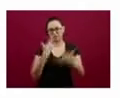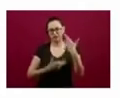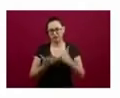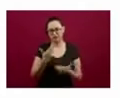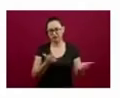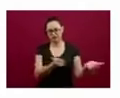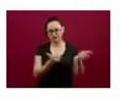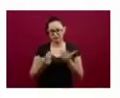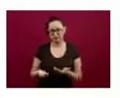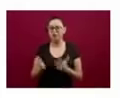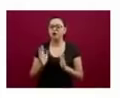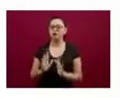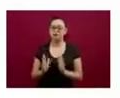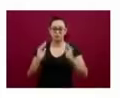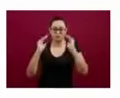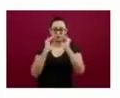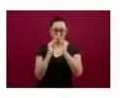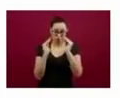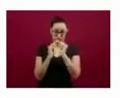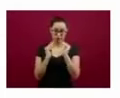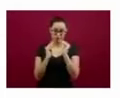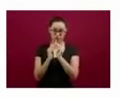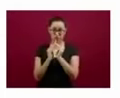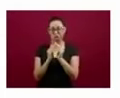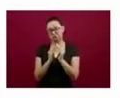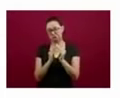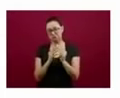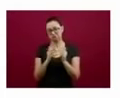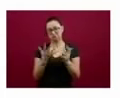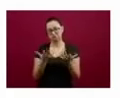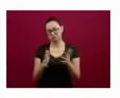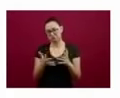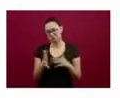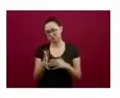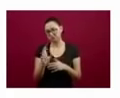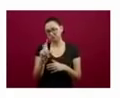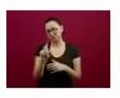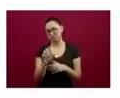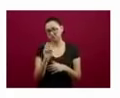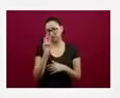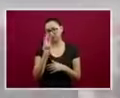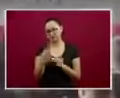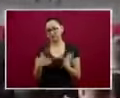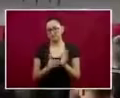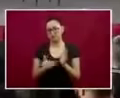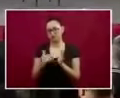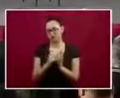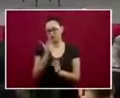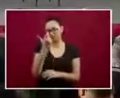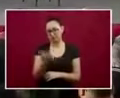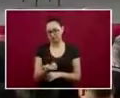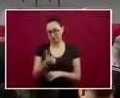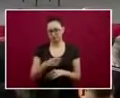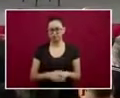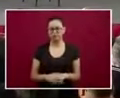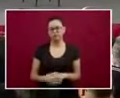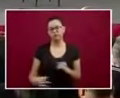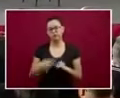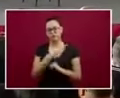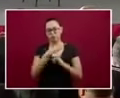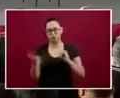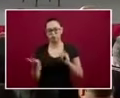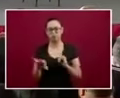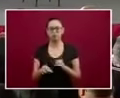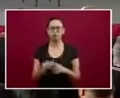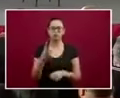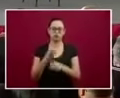se le puede consultar a los anteriores titulares. Había una normatividad en la que nosotros cumplíamos con todo, nunca dejamos